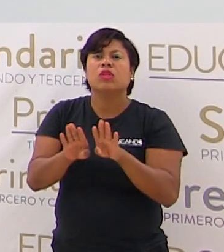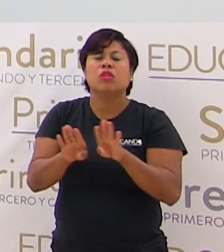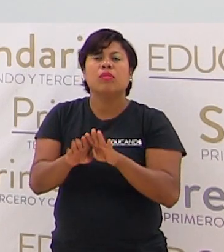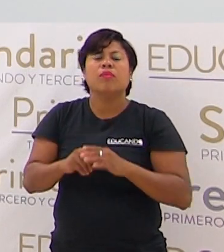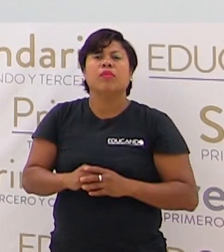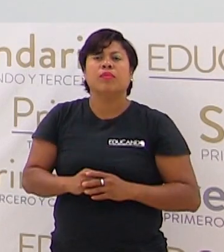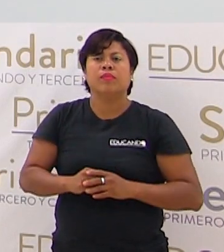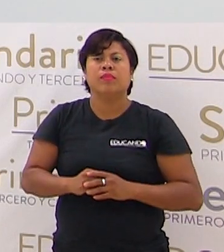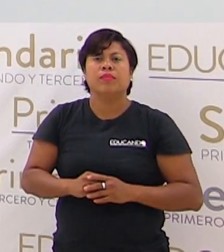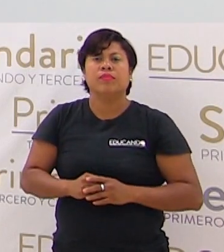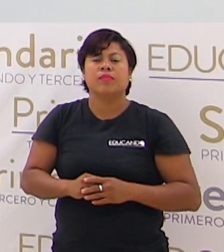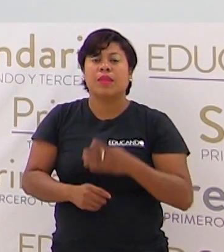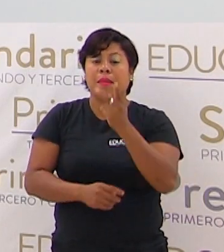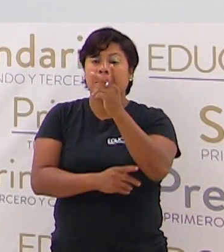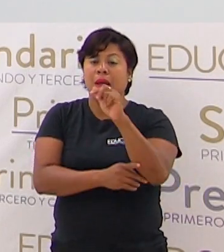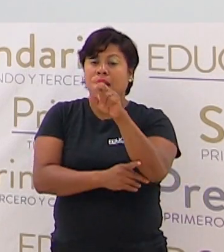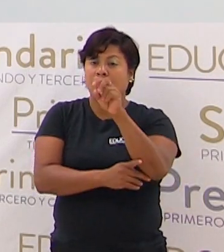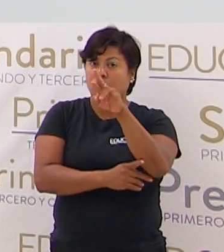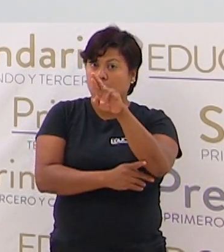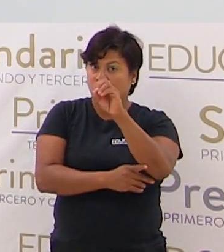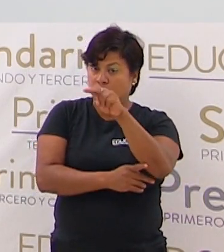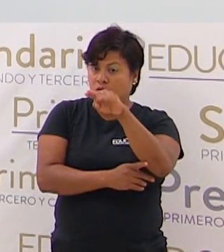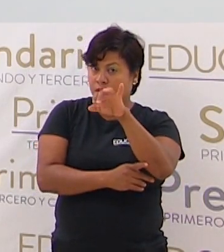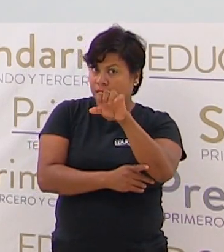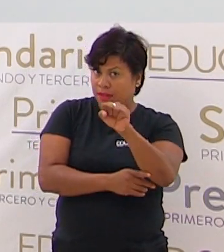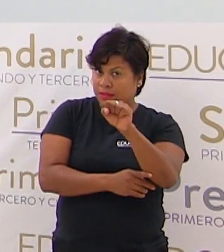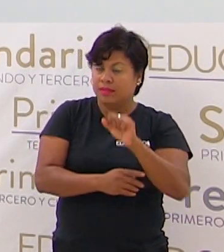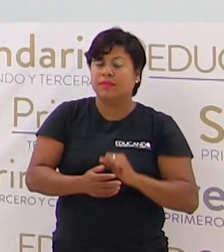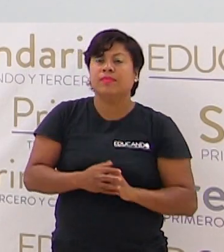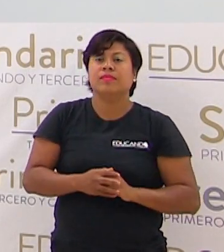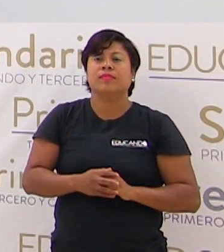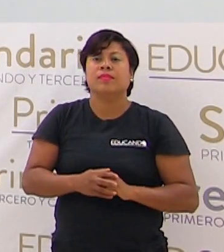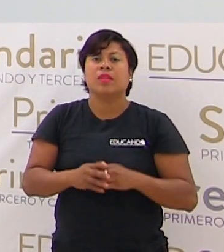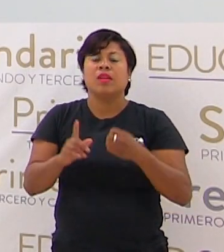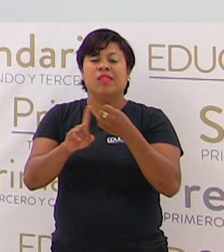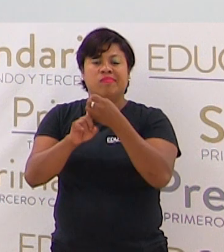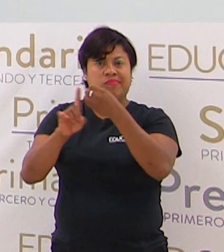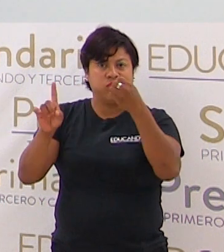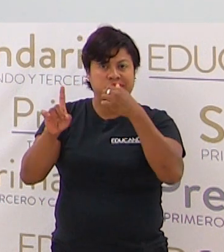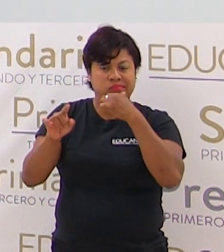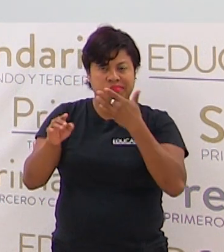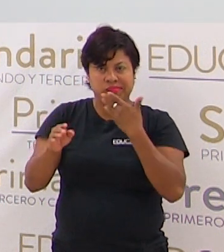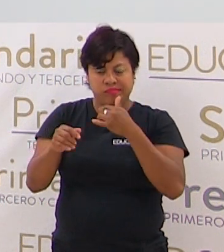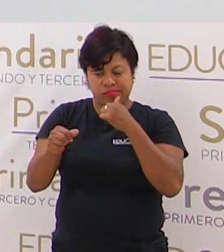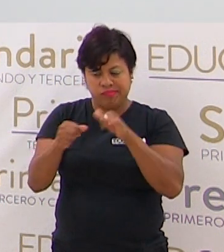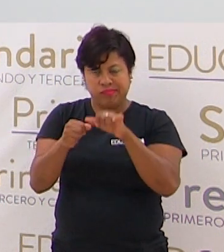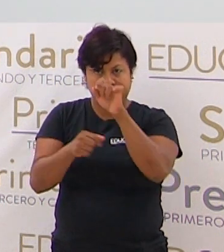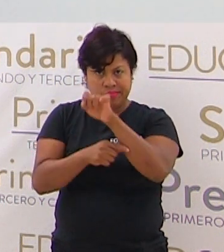como patrones, bien, ortográficos.